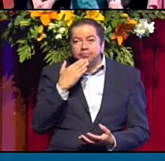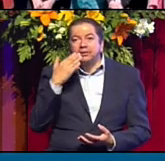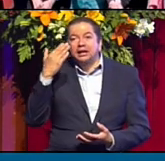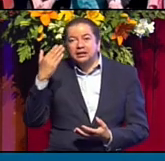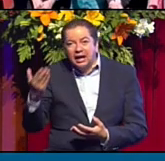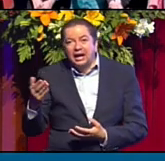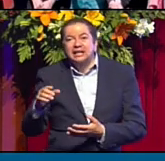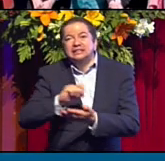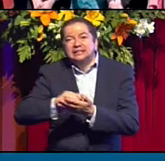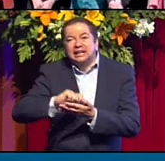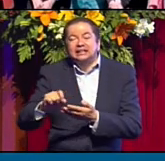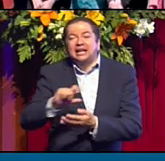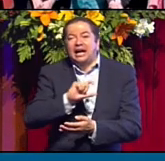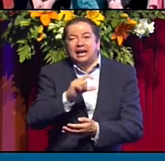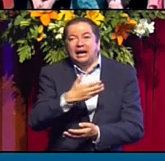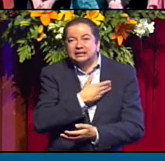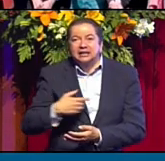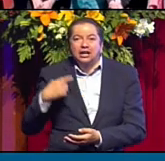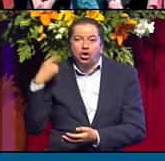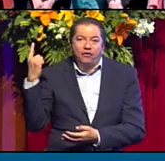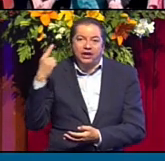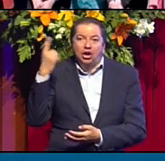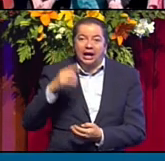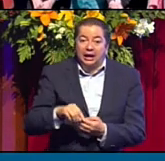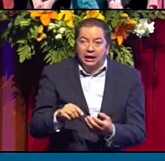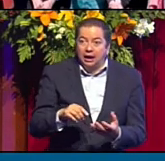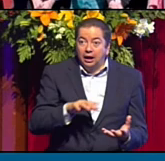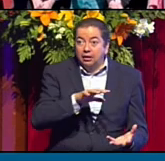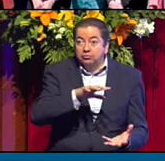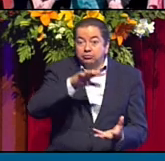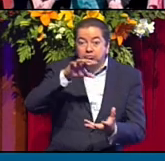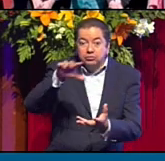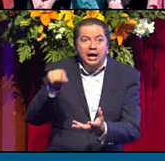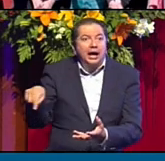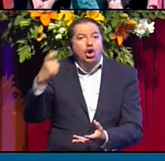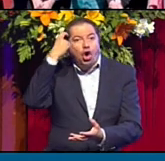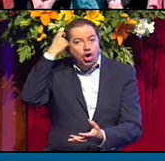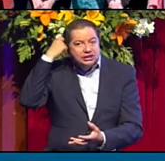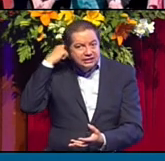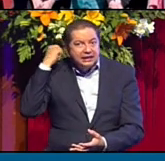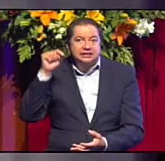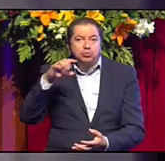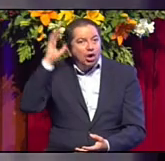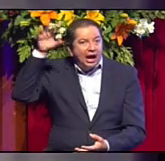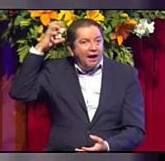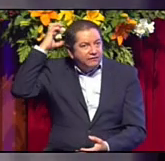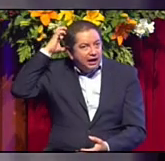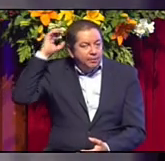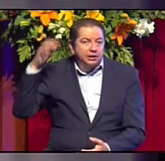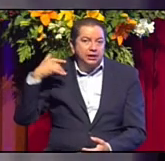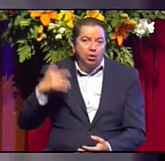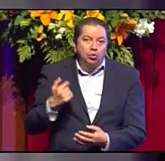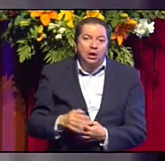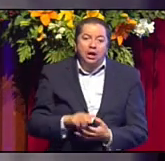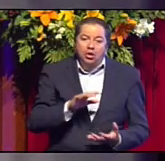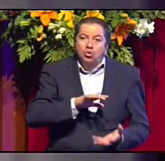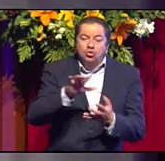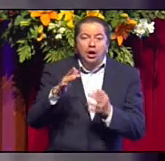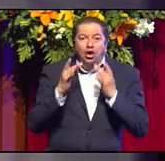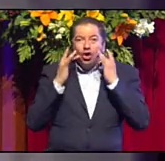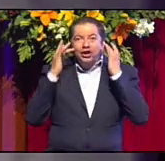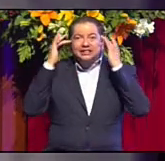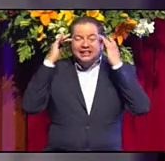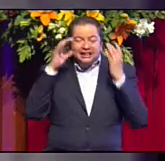a entregar a la Secretaria General de Gobierno, ella estaba muy feliz. ¿Saben? Porque todos tienen conciencia de lo que es Gabriela Mistral. Y recibió con mucha